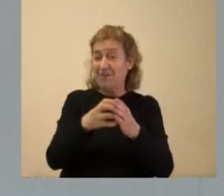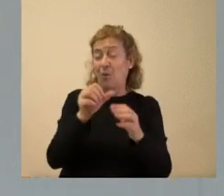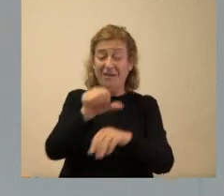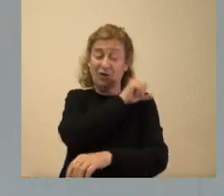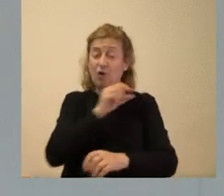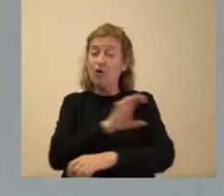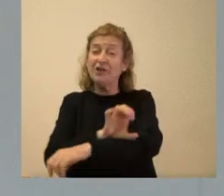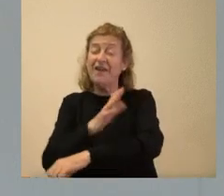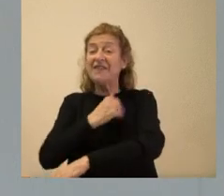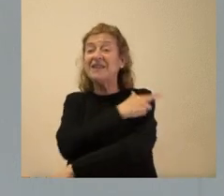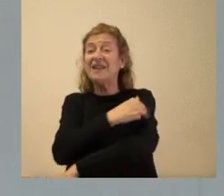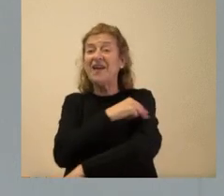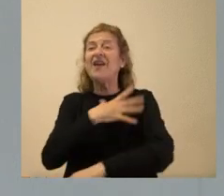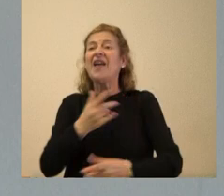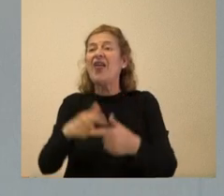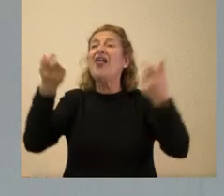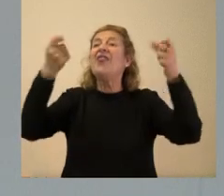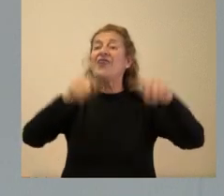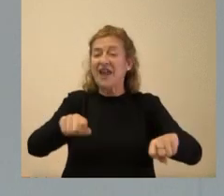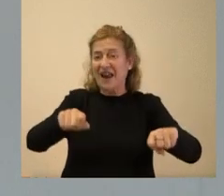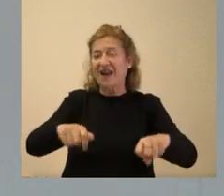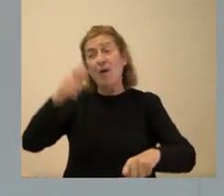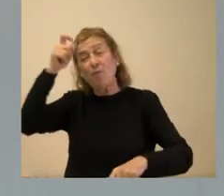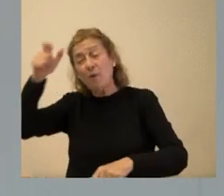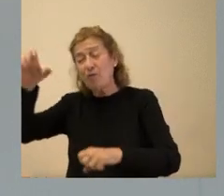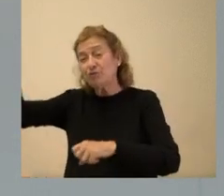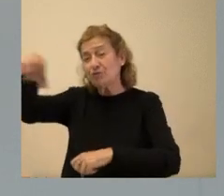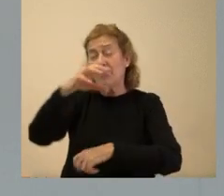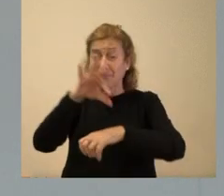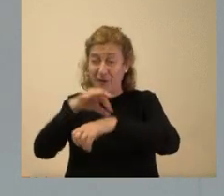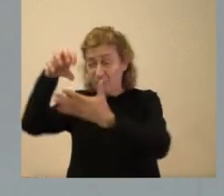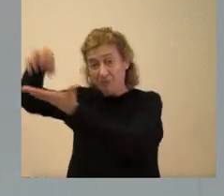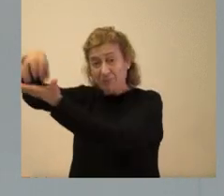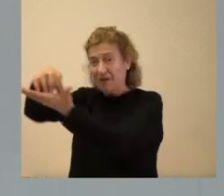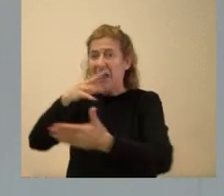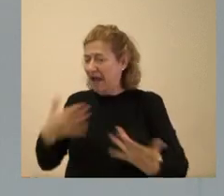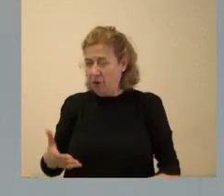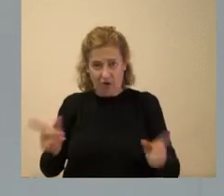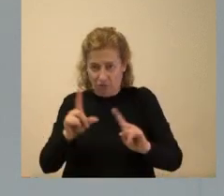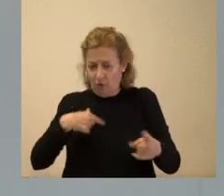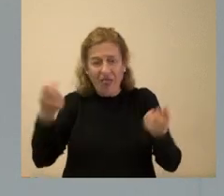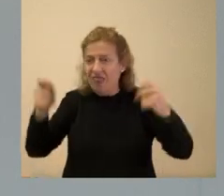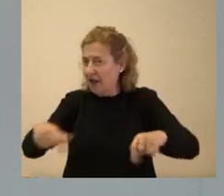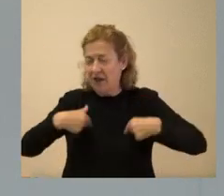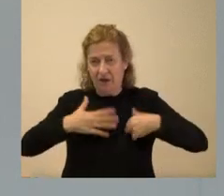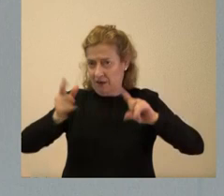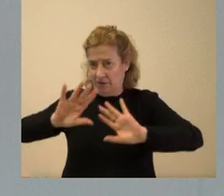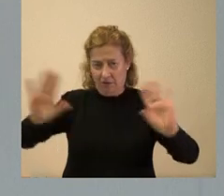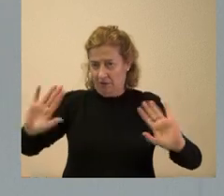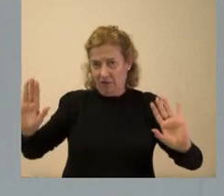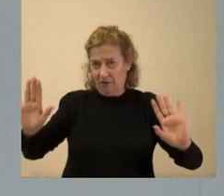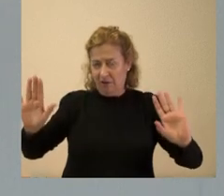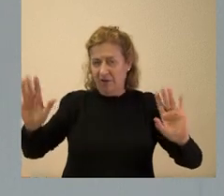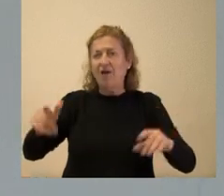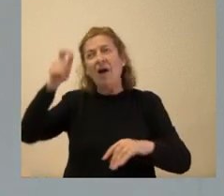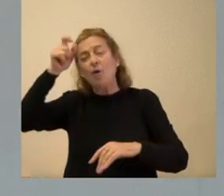sanidad era un proceso en el cierre de consultorios locales en el ámbito rural aquí esto no existe no se van a cerrar consultores locales en